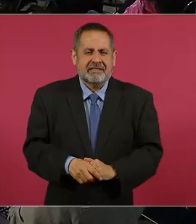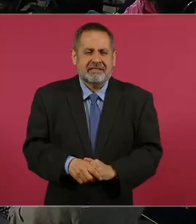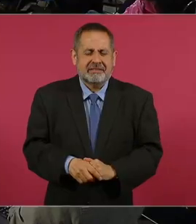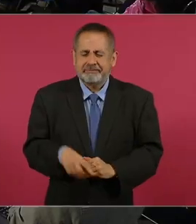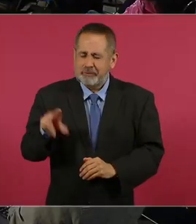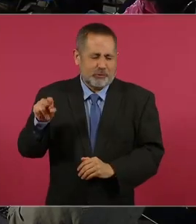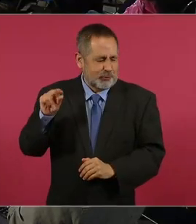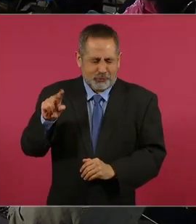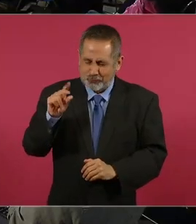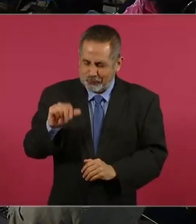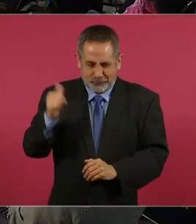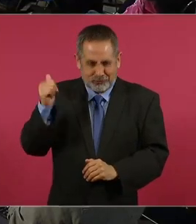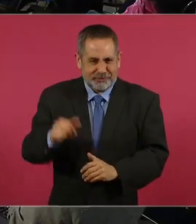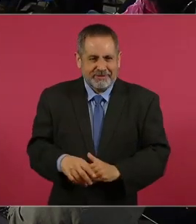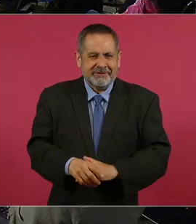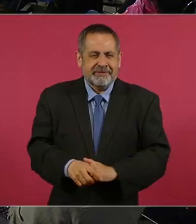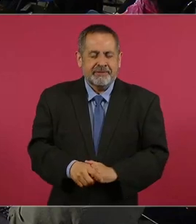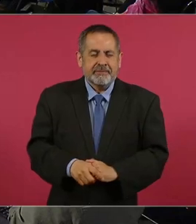No.